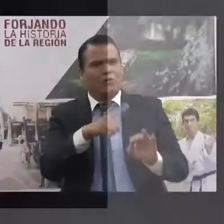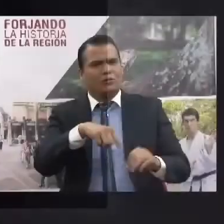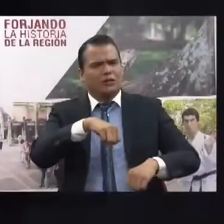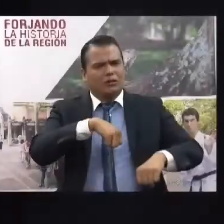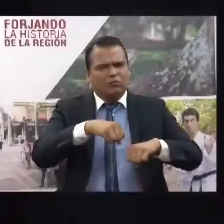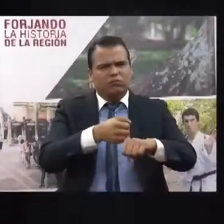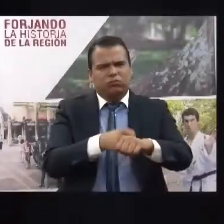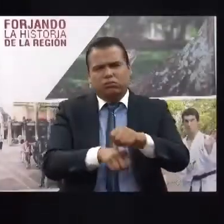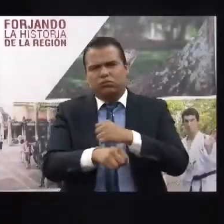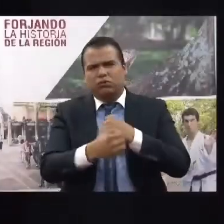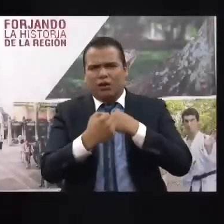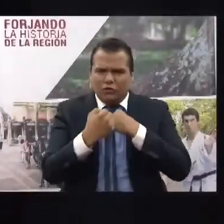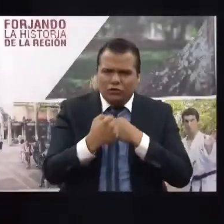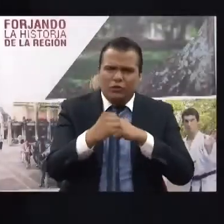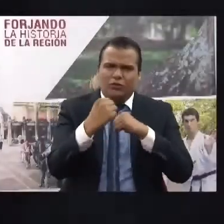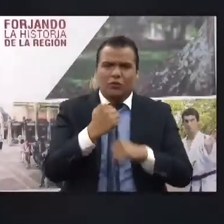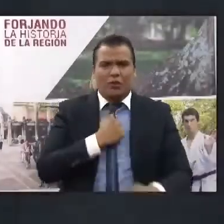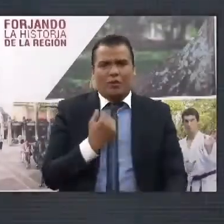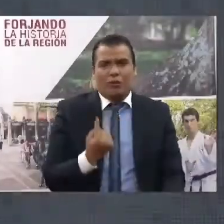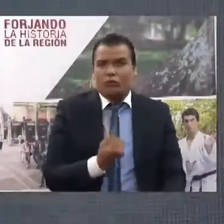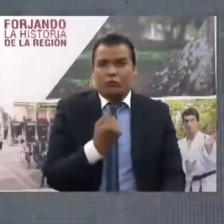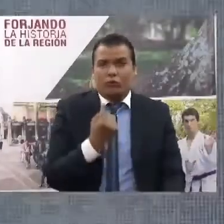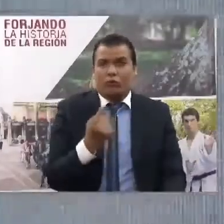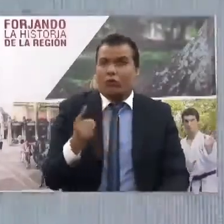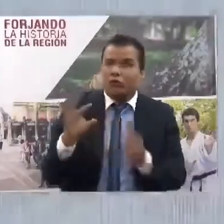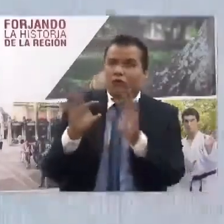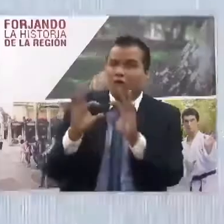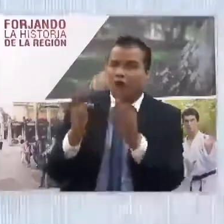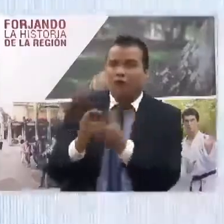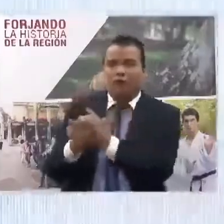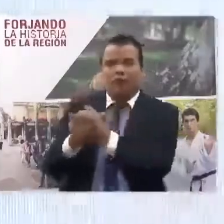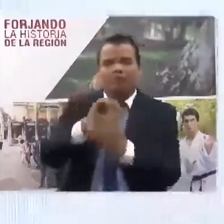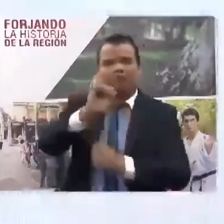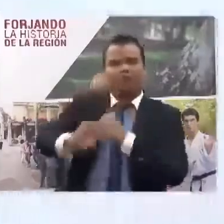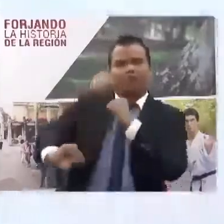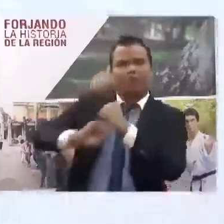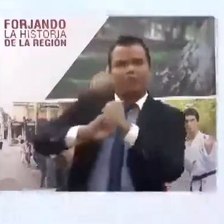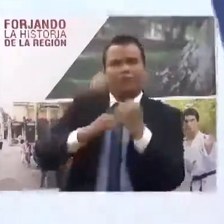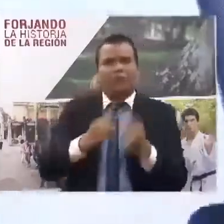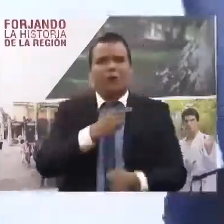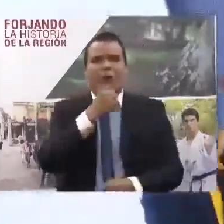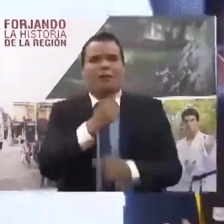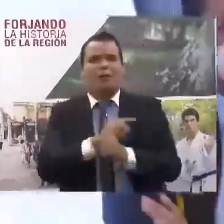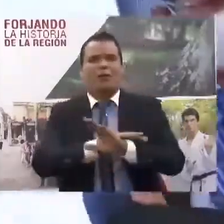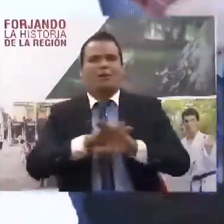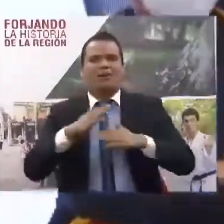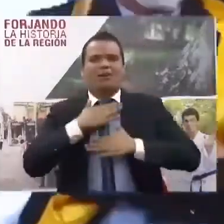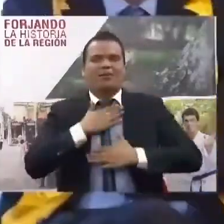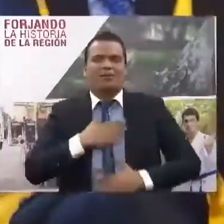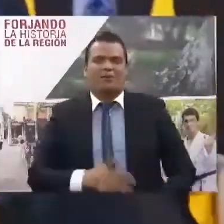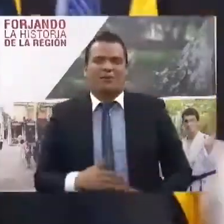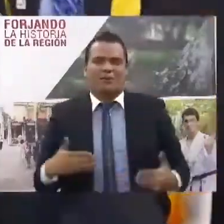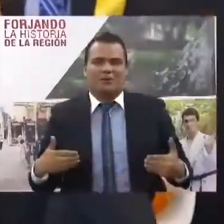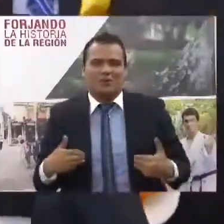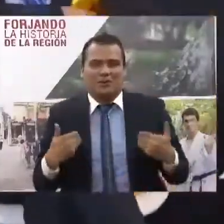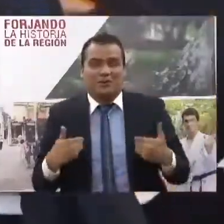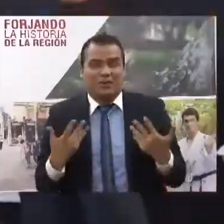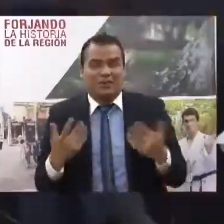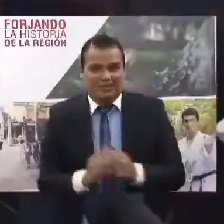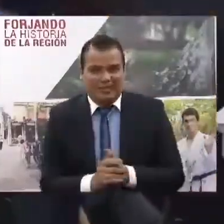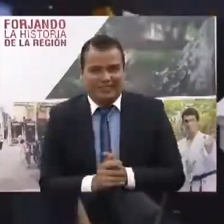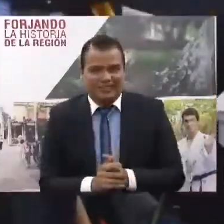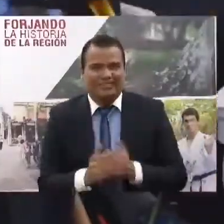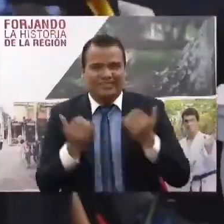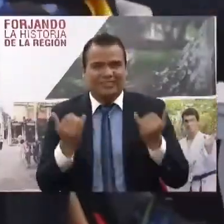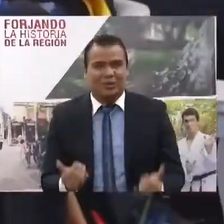apoyando, posibilitando que ustedes estén hoy cumpliendo este gran sueño. Demos un saludo,